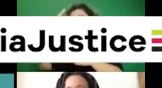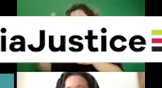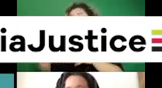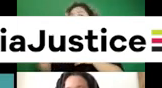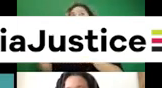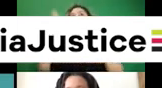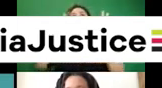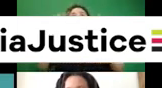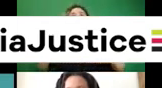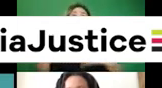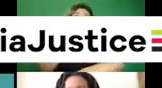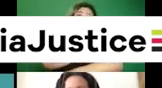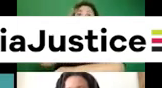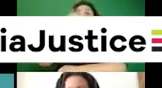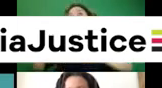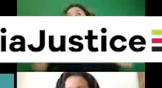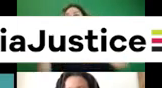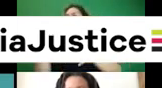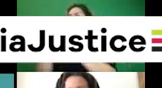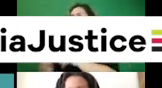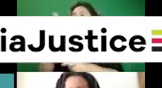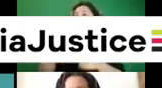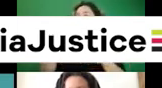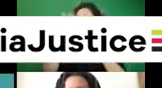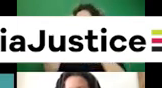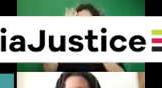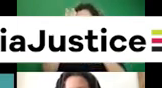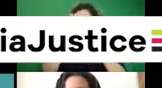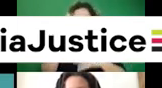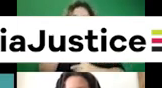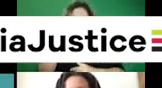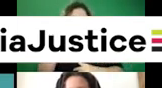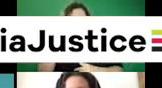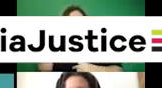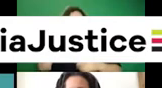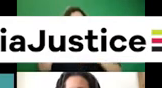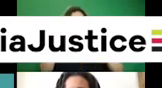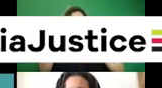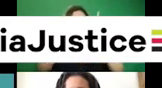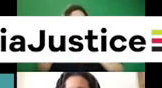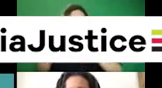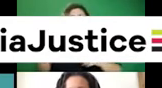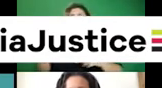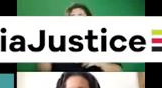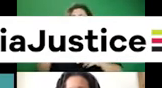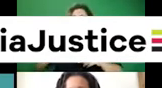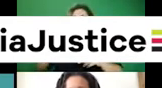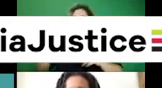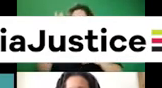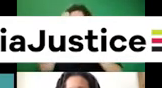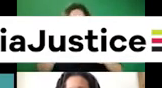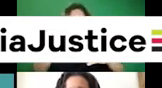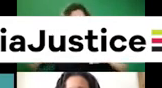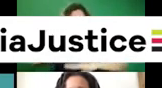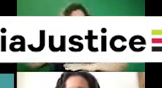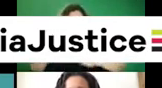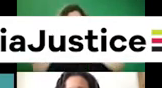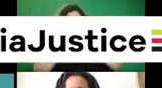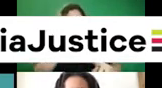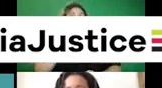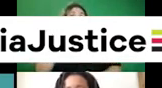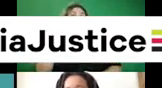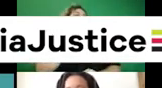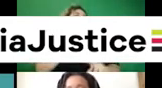y sus preocupaciones son reales y deben tomar la decisión que sea correcta para ustedes y creo que es parte del